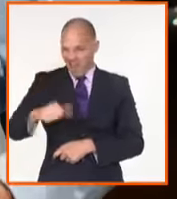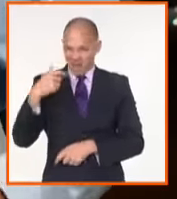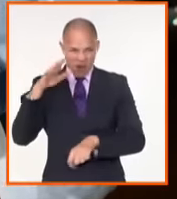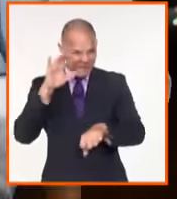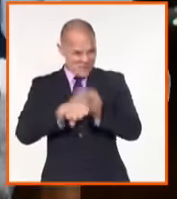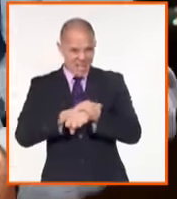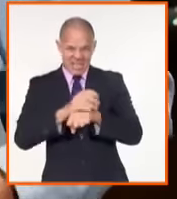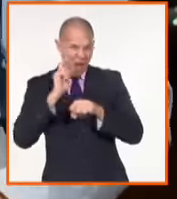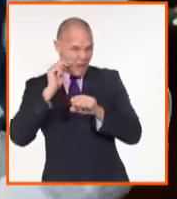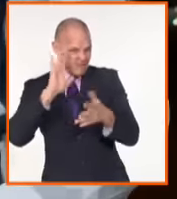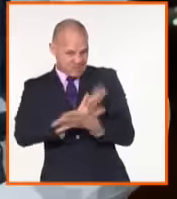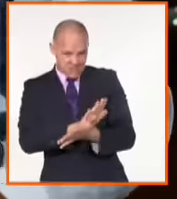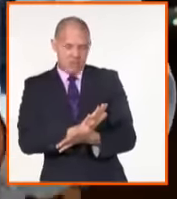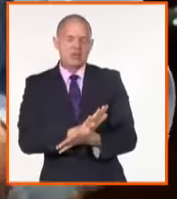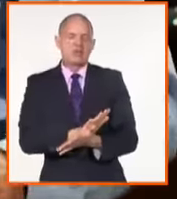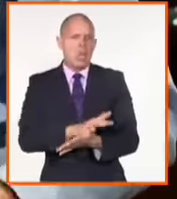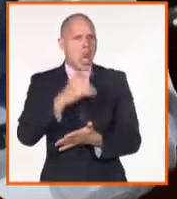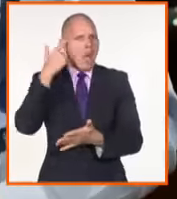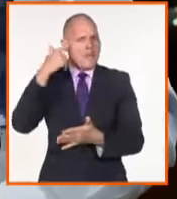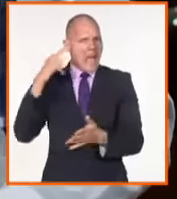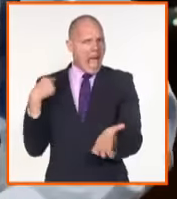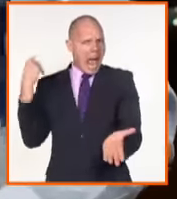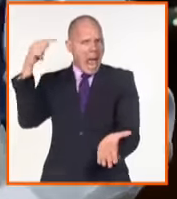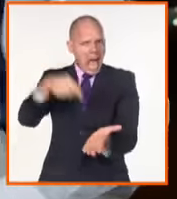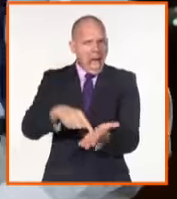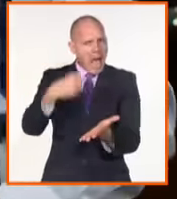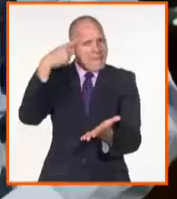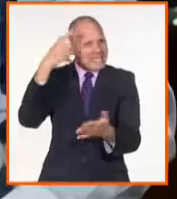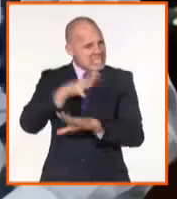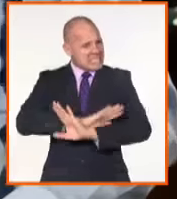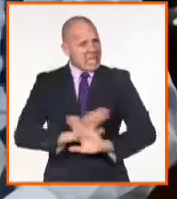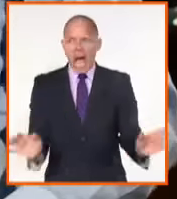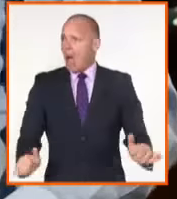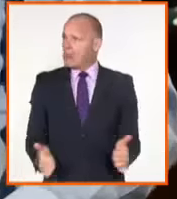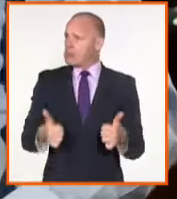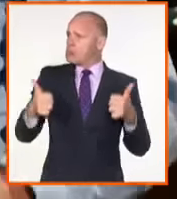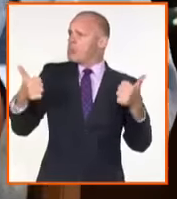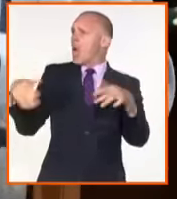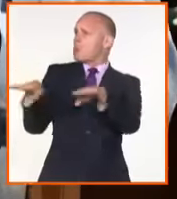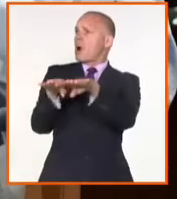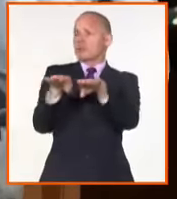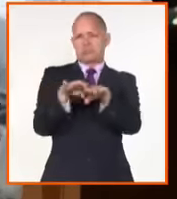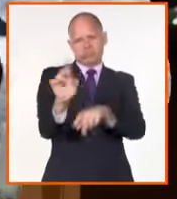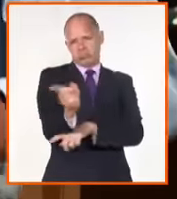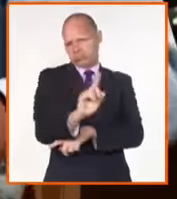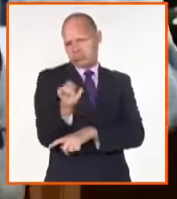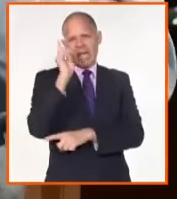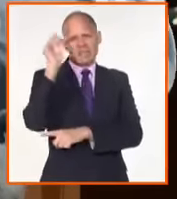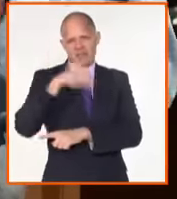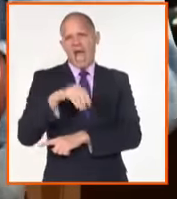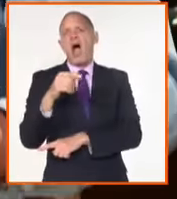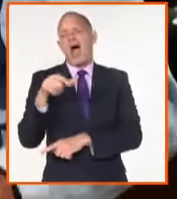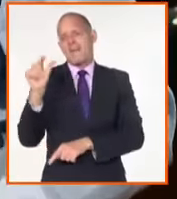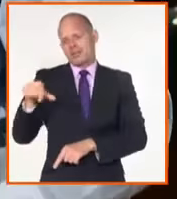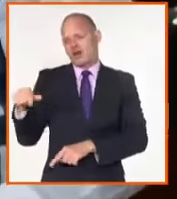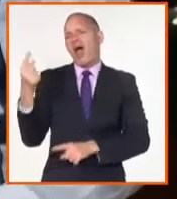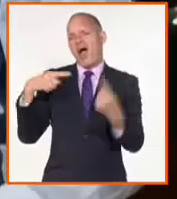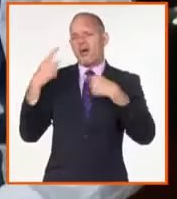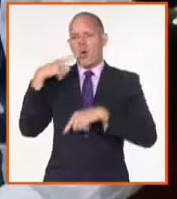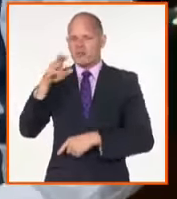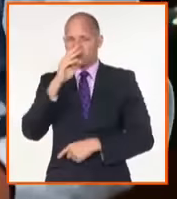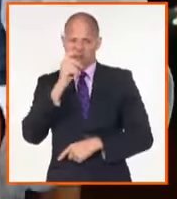y hay un programa para evitar en todo lo posible que haya manifestaciones de discriminación, que van desde aspectos jurídicos, aspectos